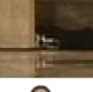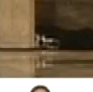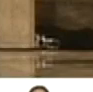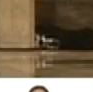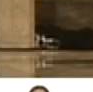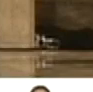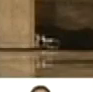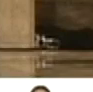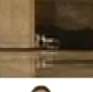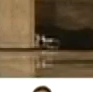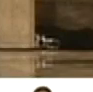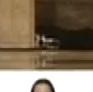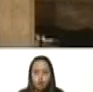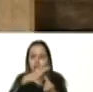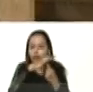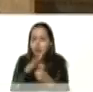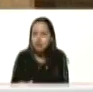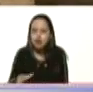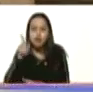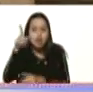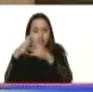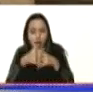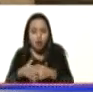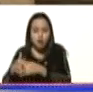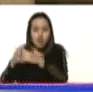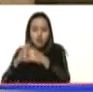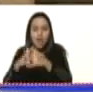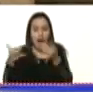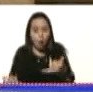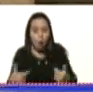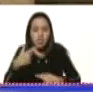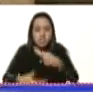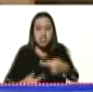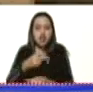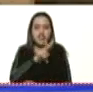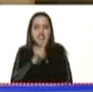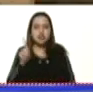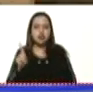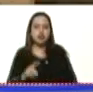de dominación imperial en el siglo XXI.